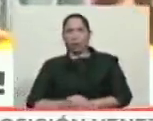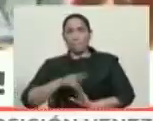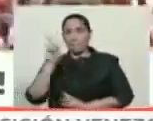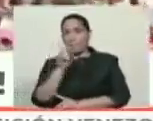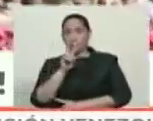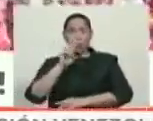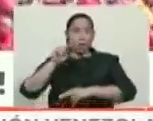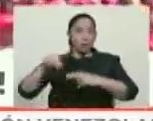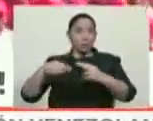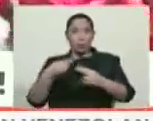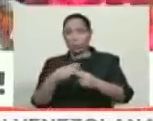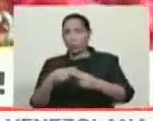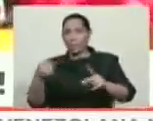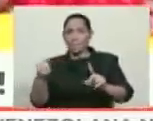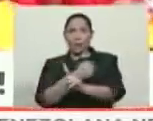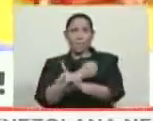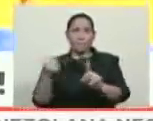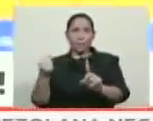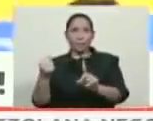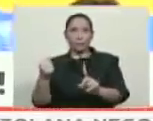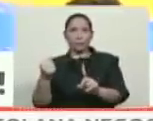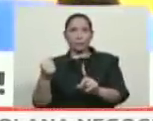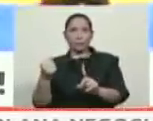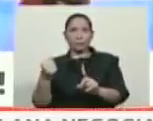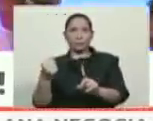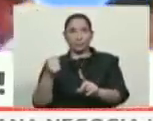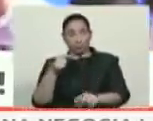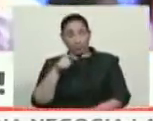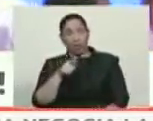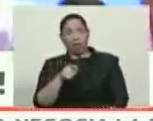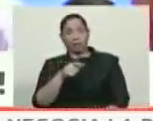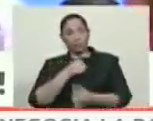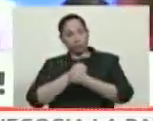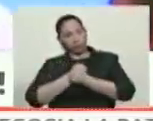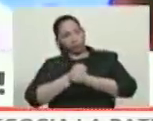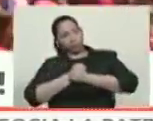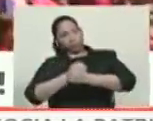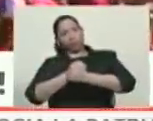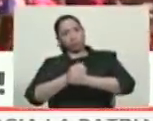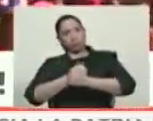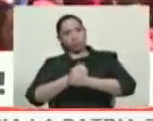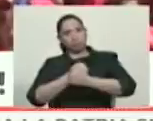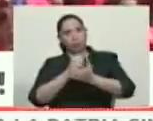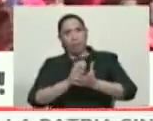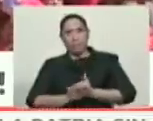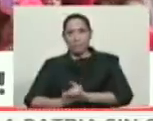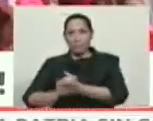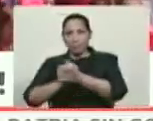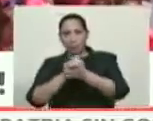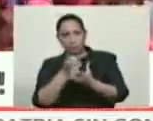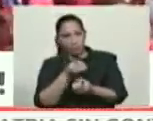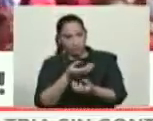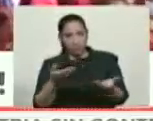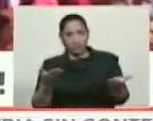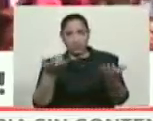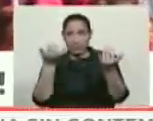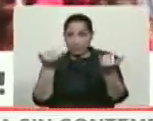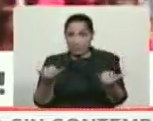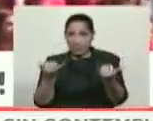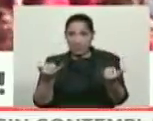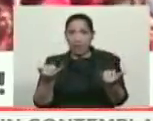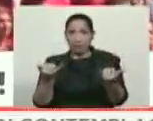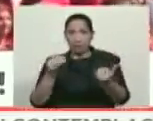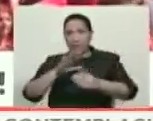Venezuela jamás será vulnerada. Y eso, queridos compañeros y compañeras, ya cuando los jefes